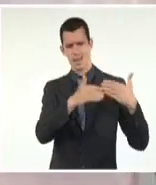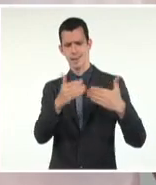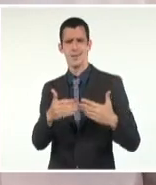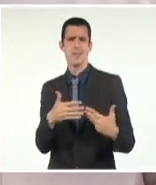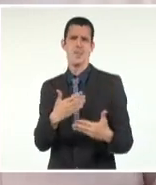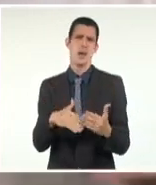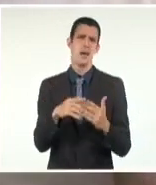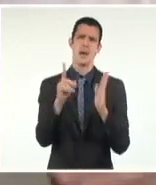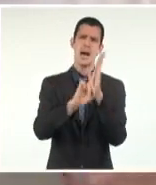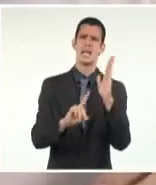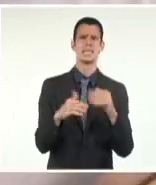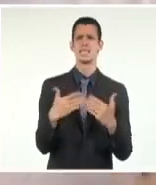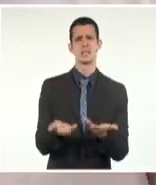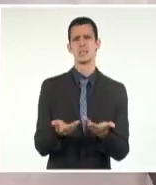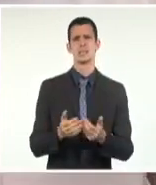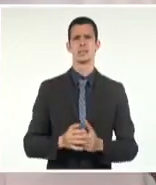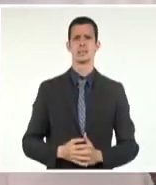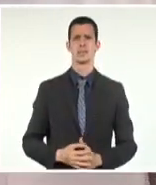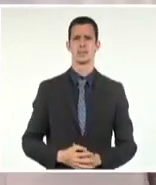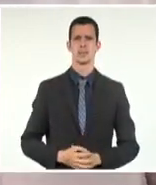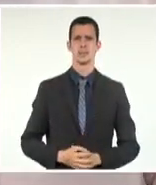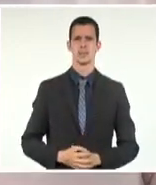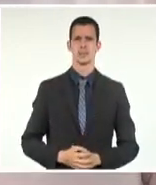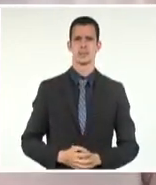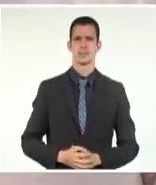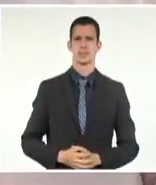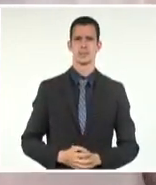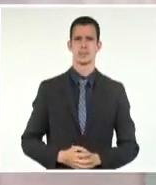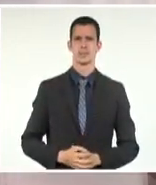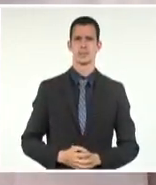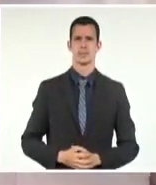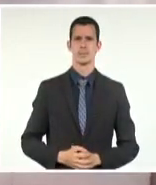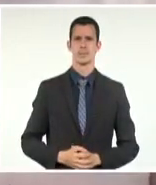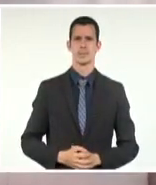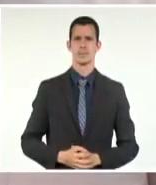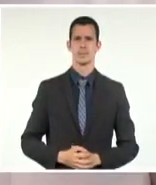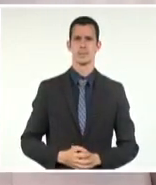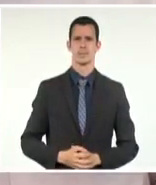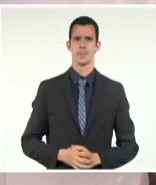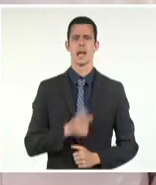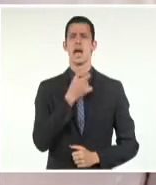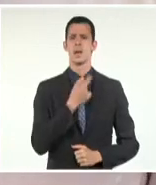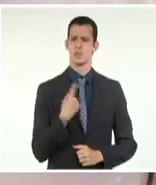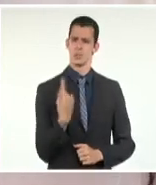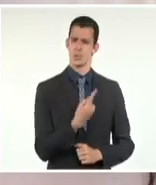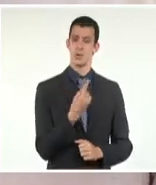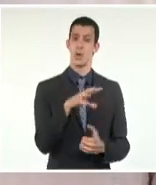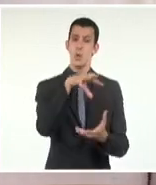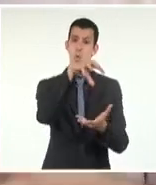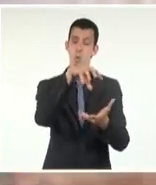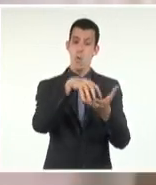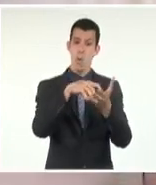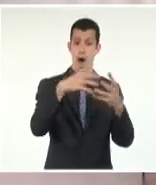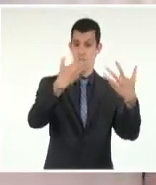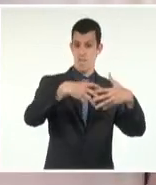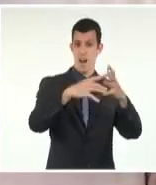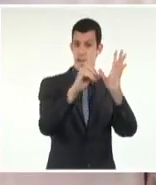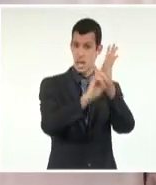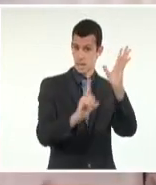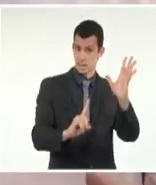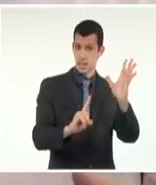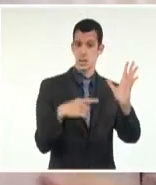estado causada por limitaciones en la capacidad de navegación que hemos tenido en las plantas térmicas y en los motores azul que son los que constituyen